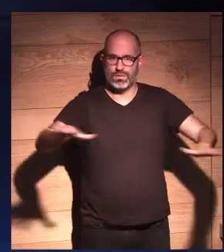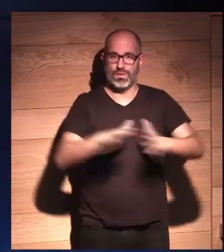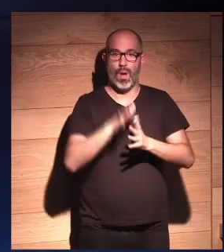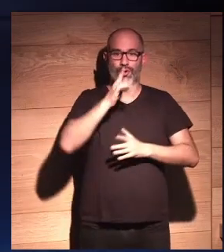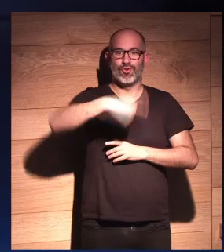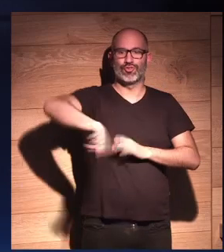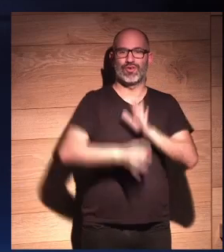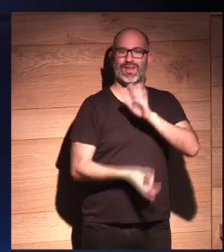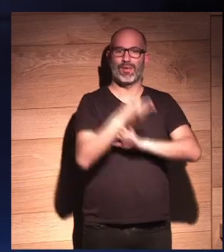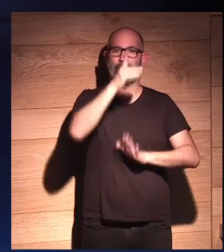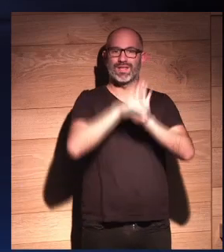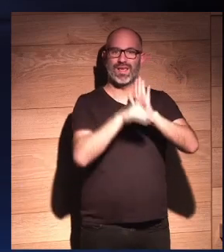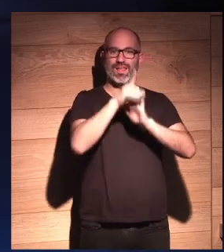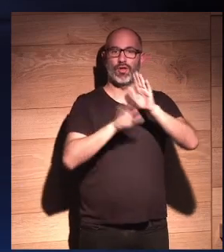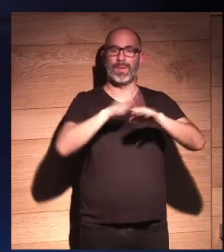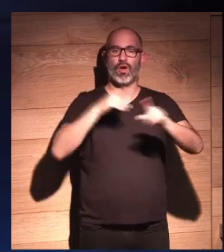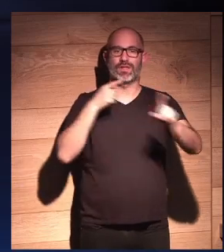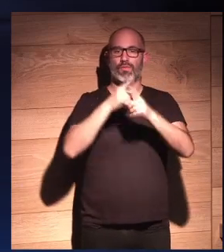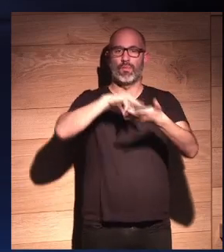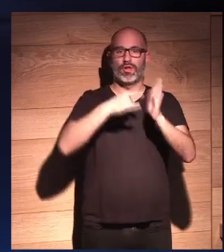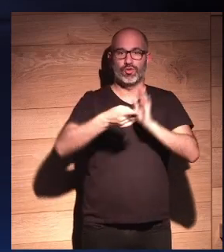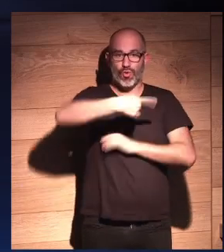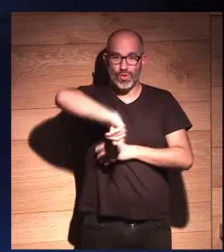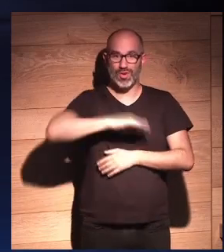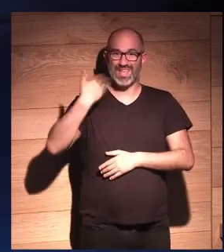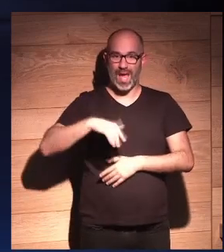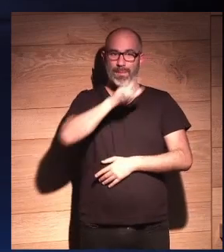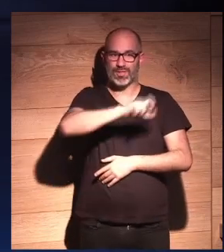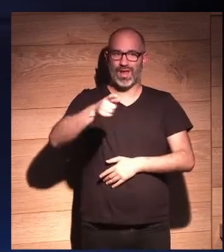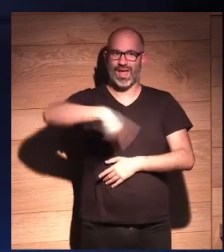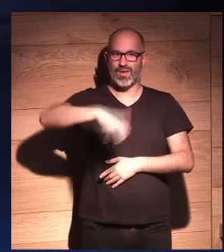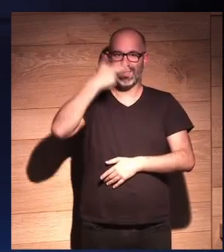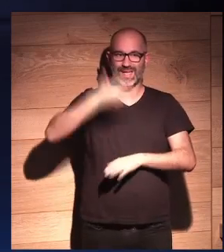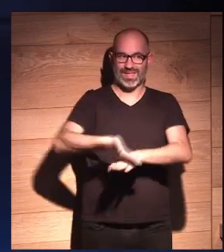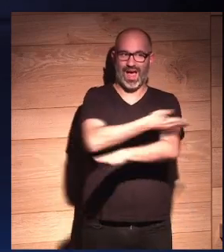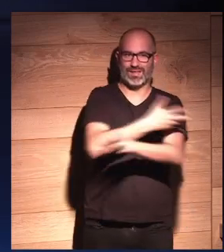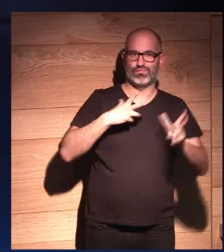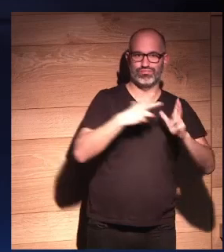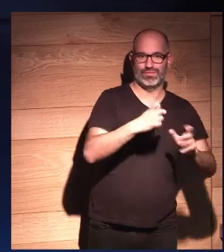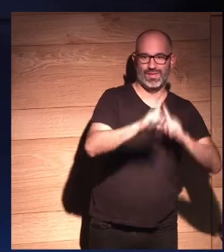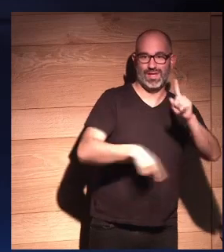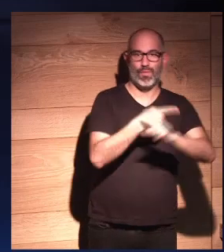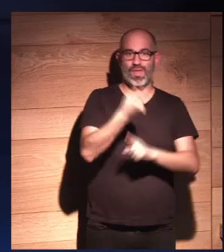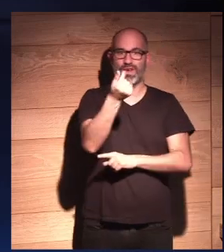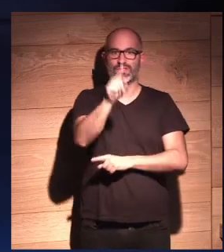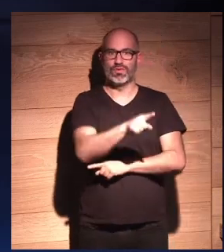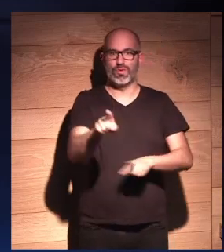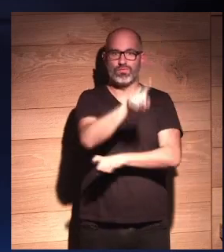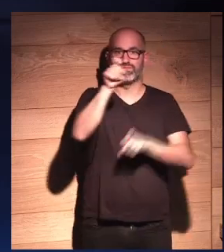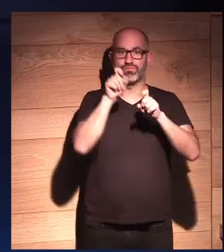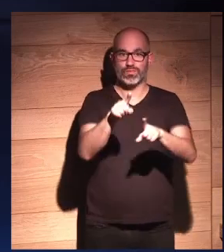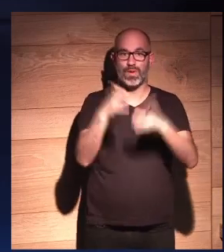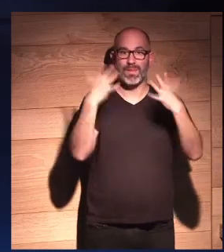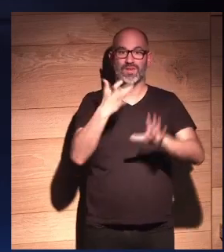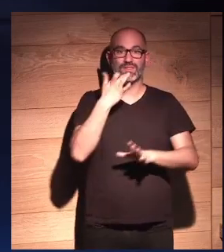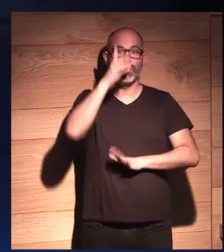estamos creando una base de datos para un proyecto nuestro que ya es gente que tiene interés en el proyecto, independientemente de que luego vayan a poner la pasta o no. Entonces, cuando tienes ya una